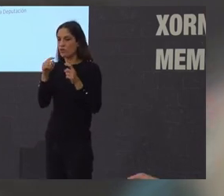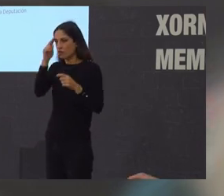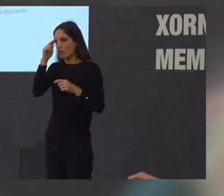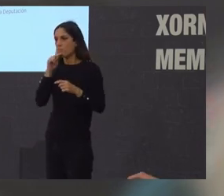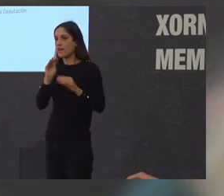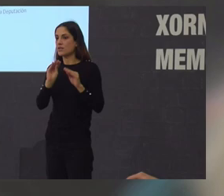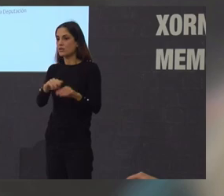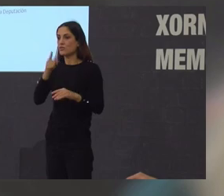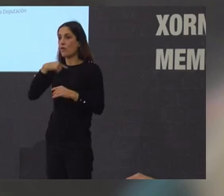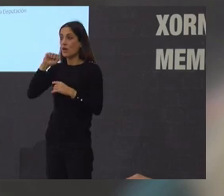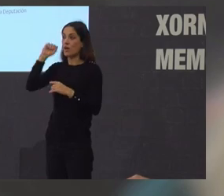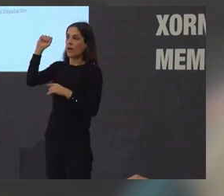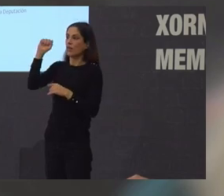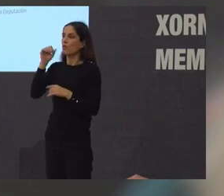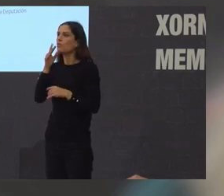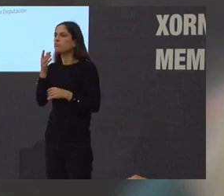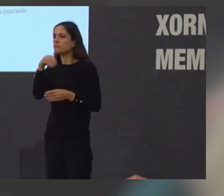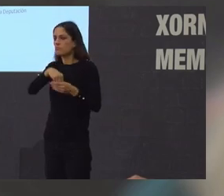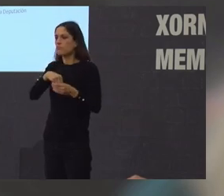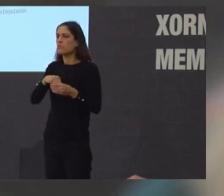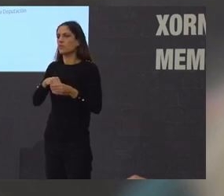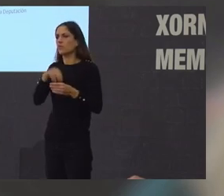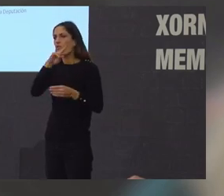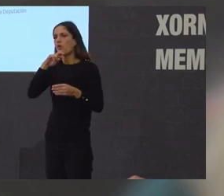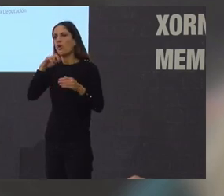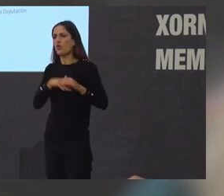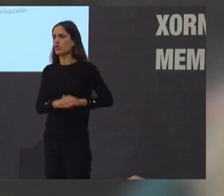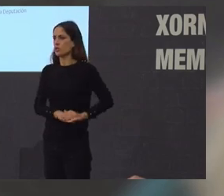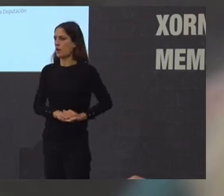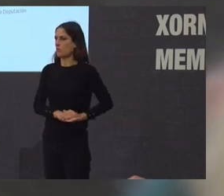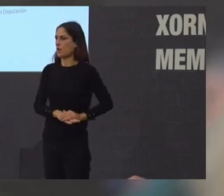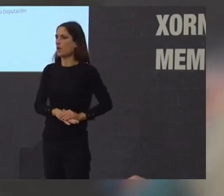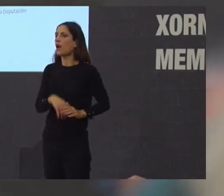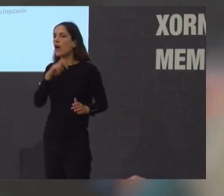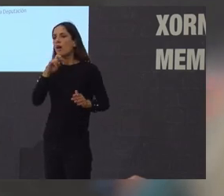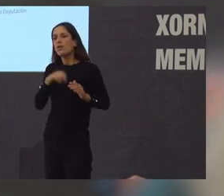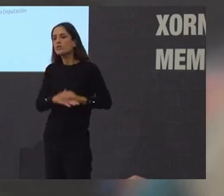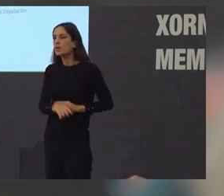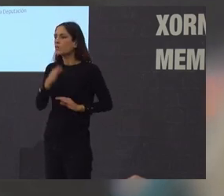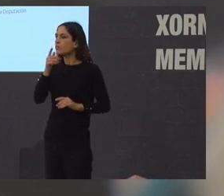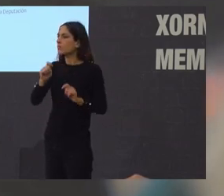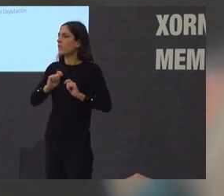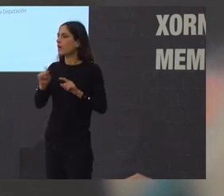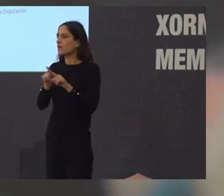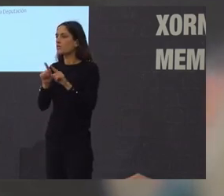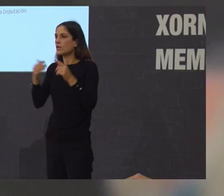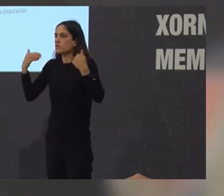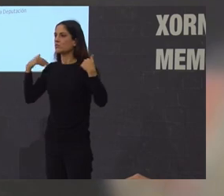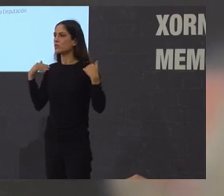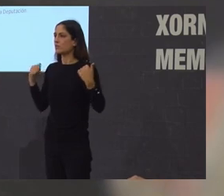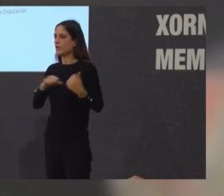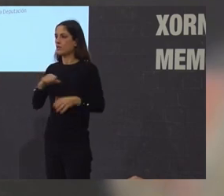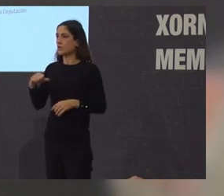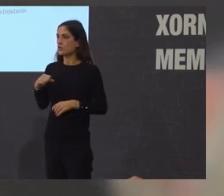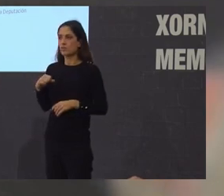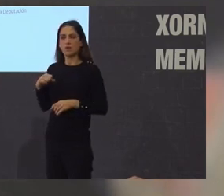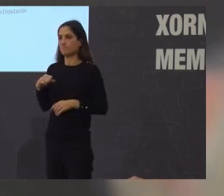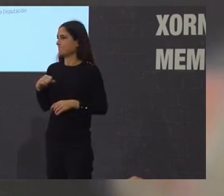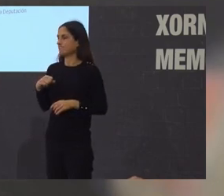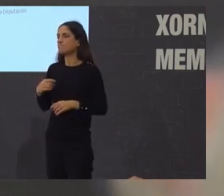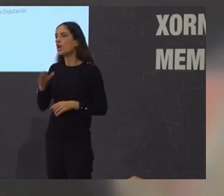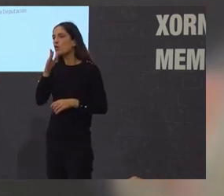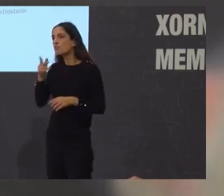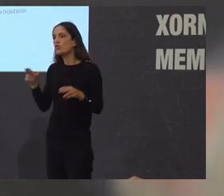Ahorcado. No lo hace porque tenga una sensación de responsabilidad personal, sino porque la